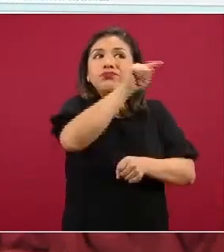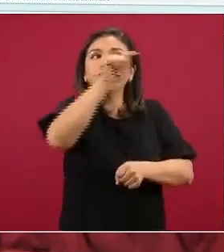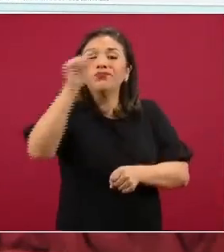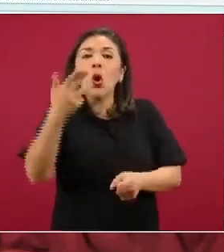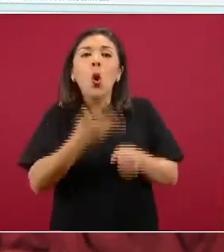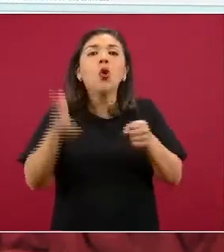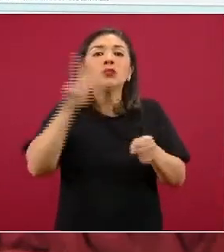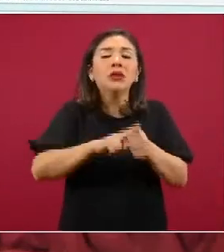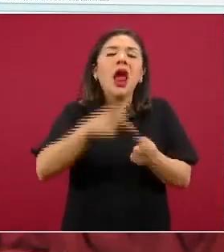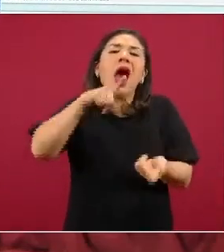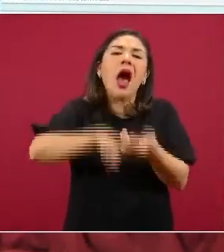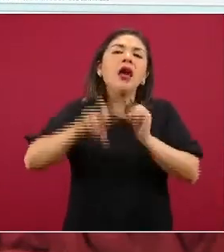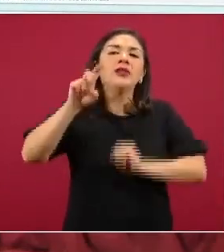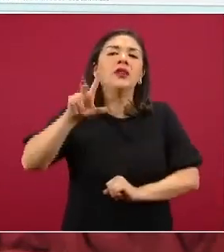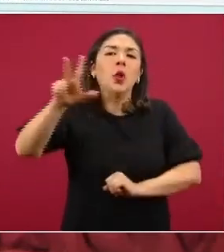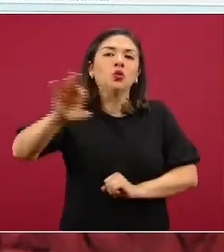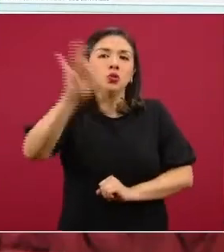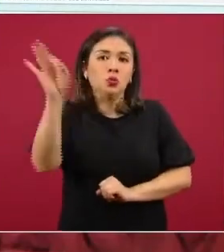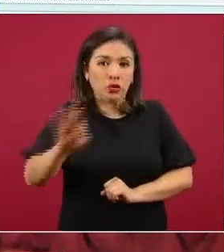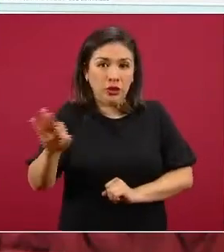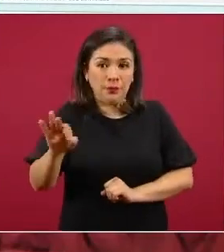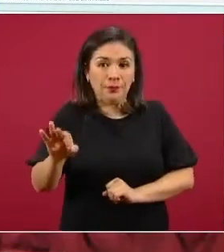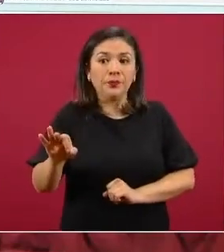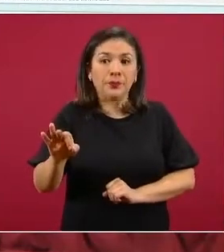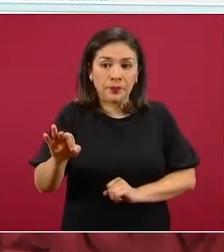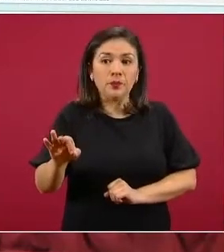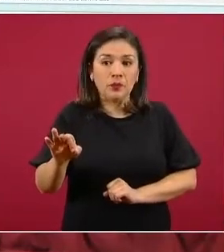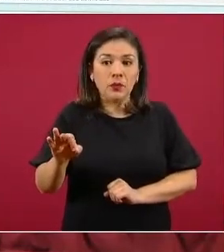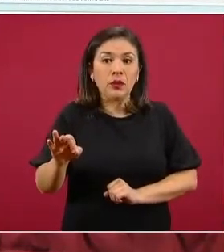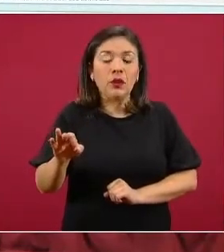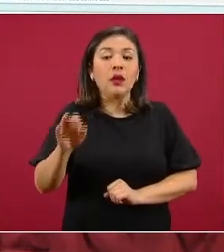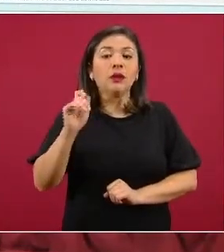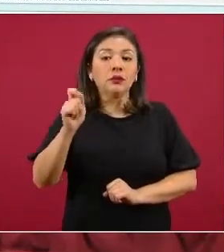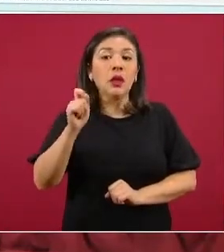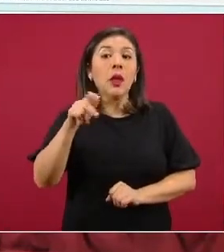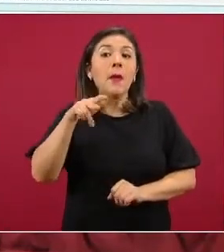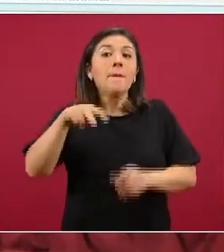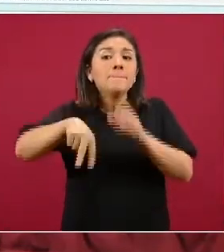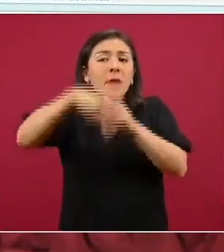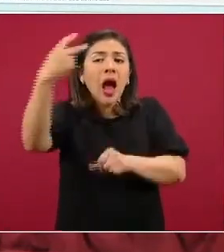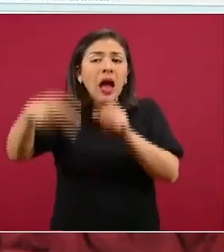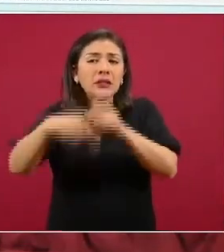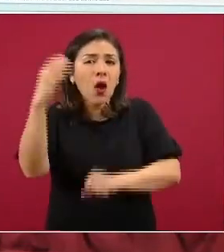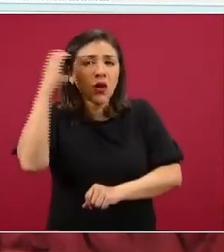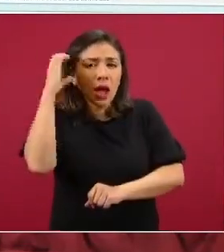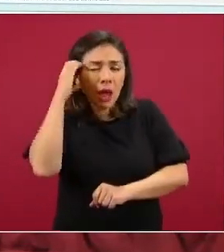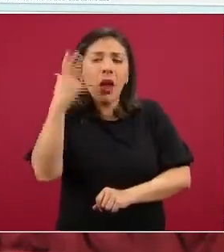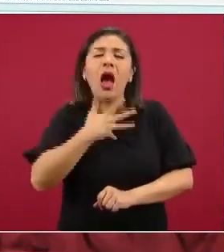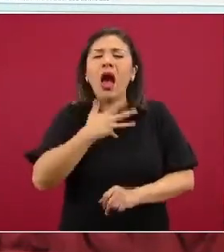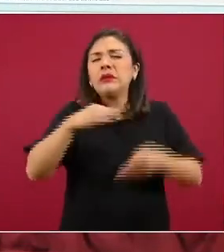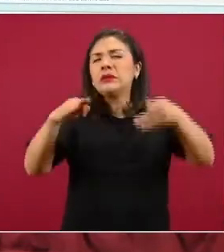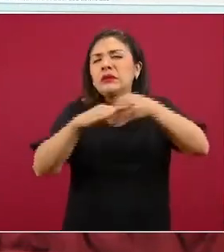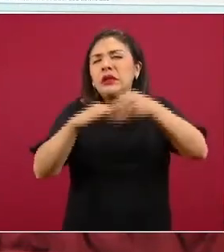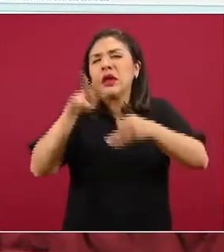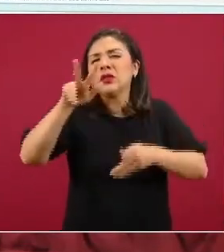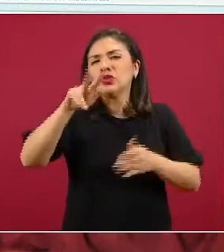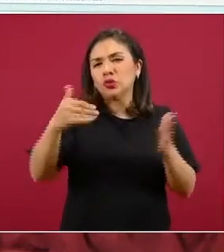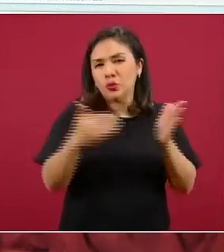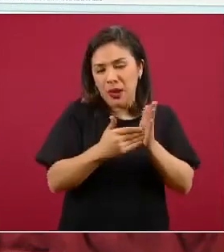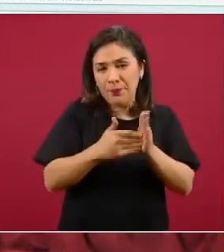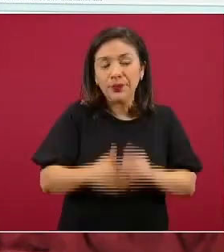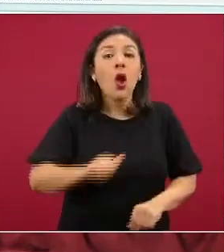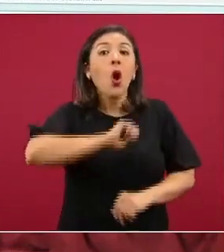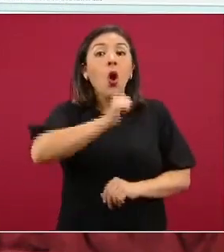el 38%, y esta es la ocupación, y disponibles casi 18.000 camas. La siguiente, por favor. Y la